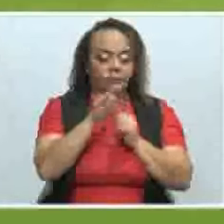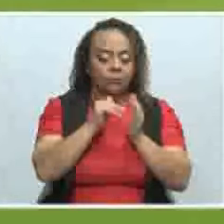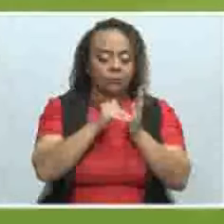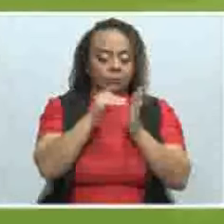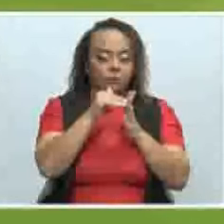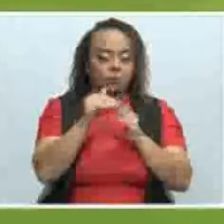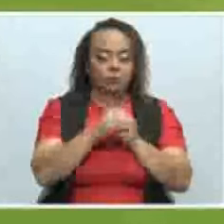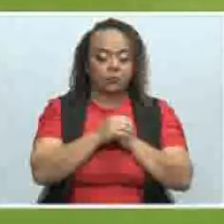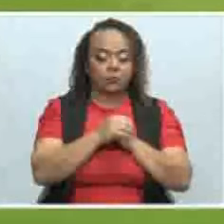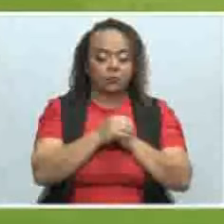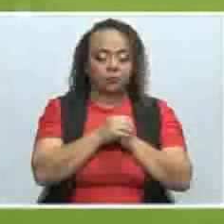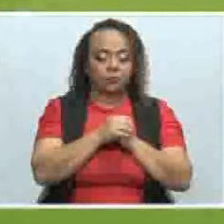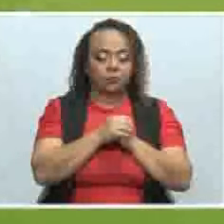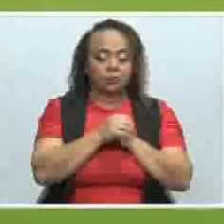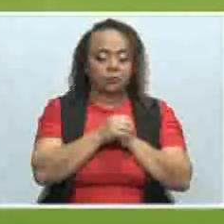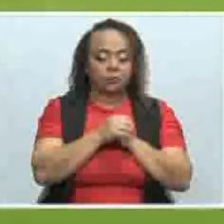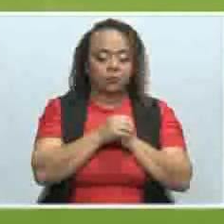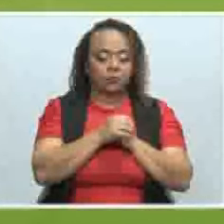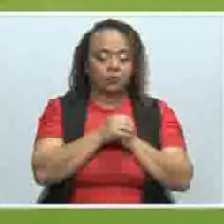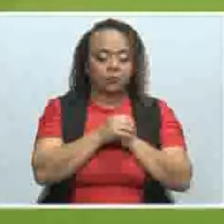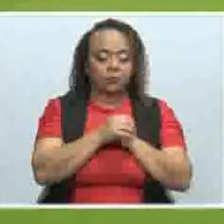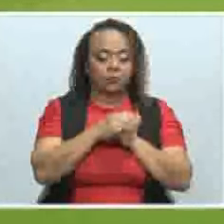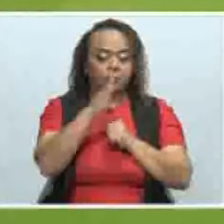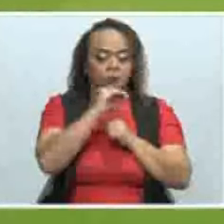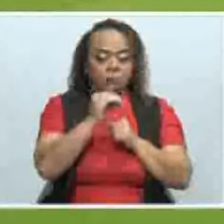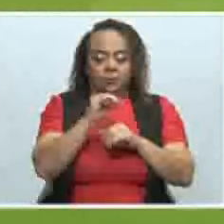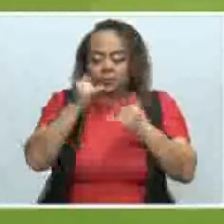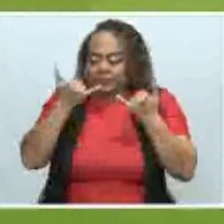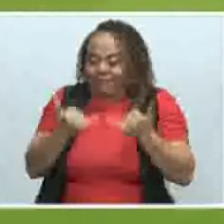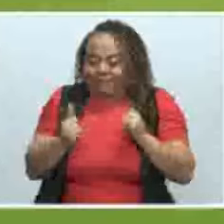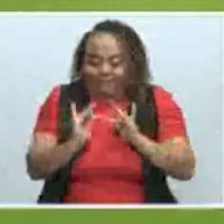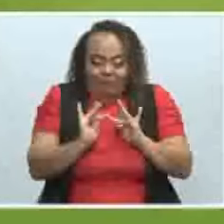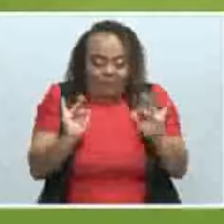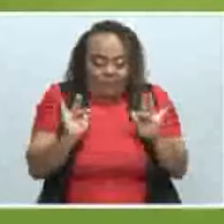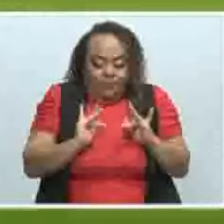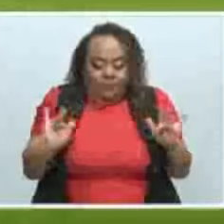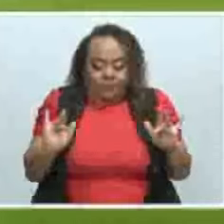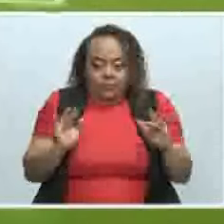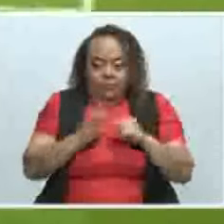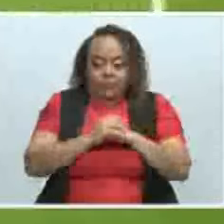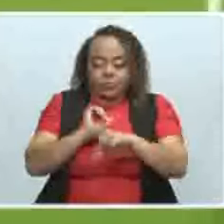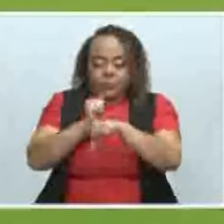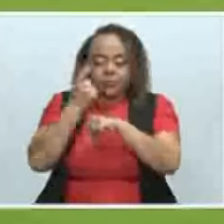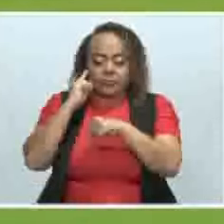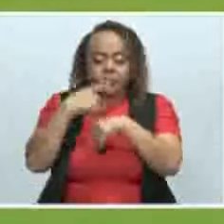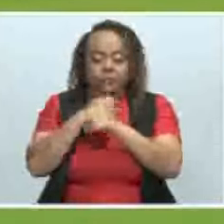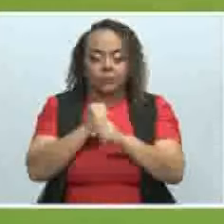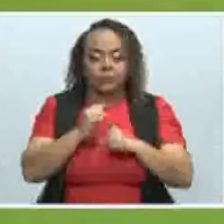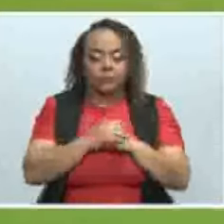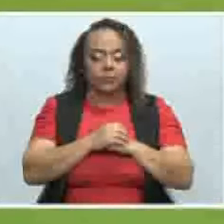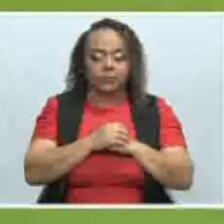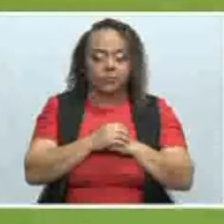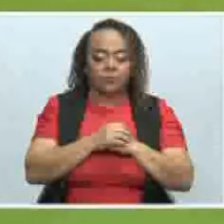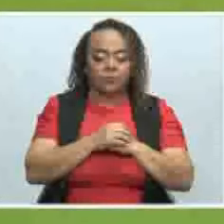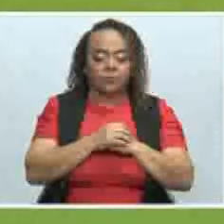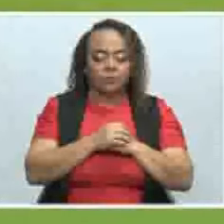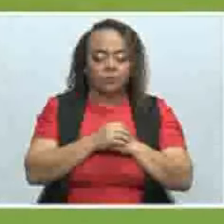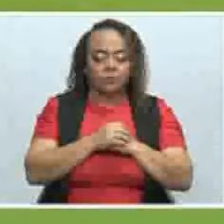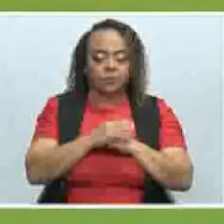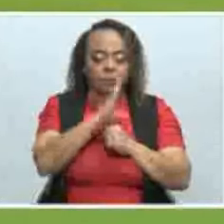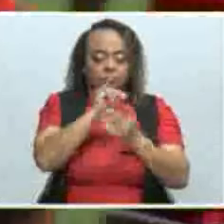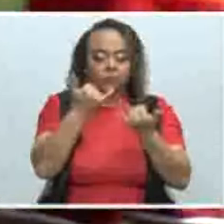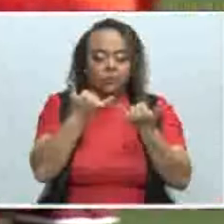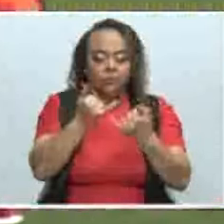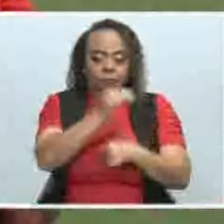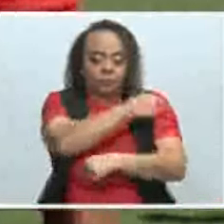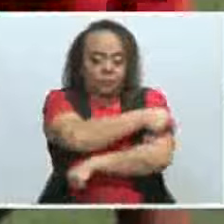5 minutos en que no había nadie asignado para ser el capitán en ese